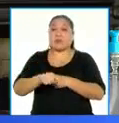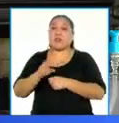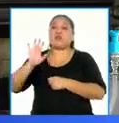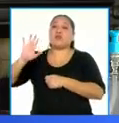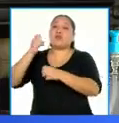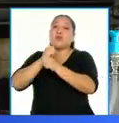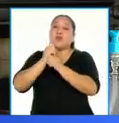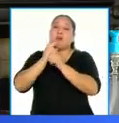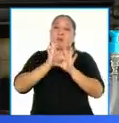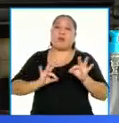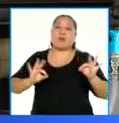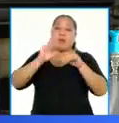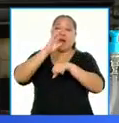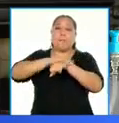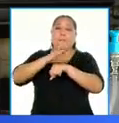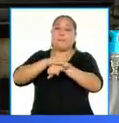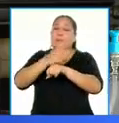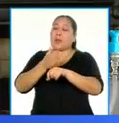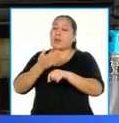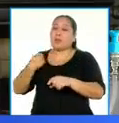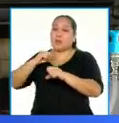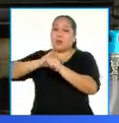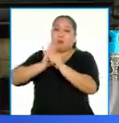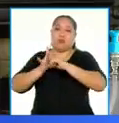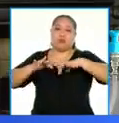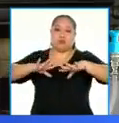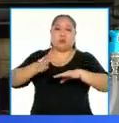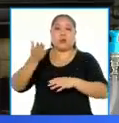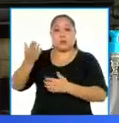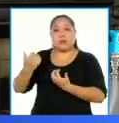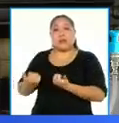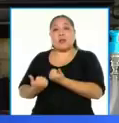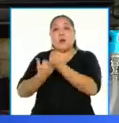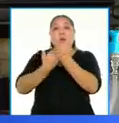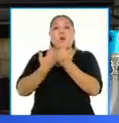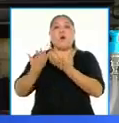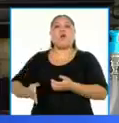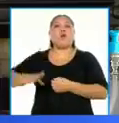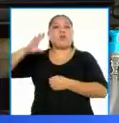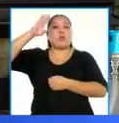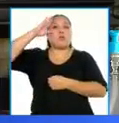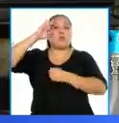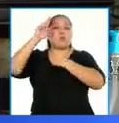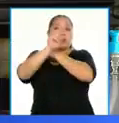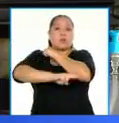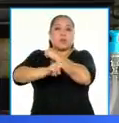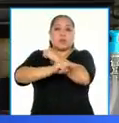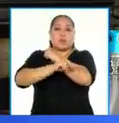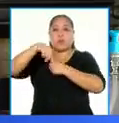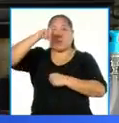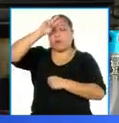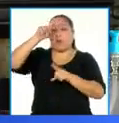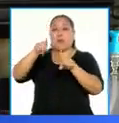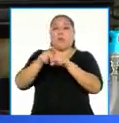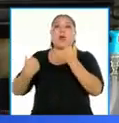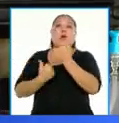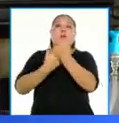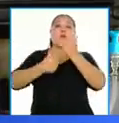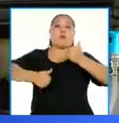prevención de la pandemia, para lo cual van a contar con el apoyo de la Policía Nacional del Perú y de las